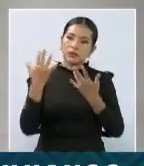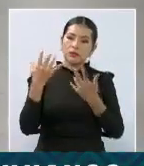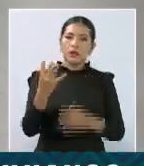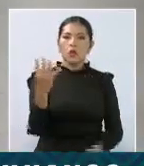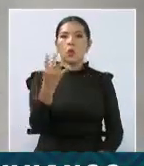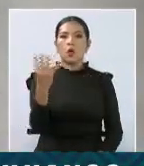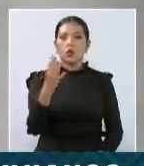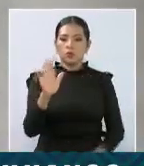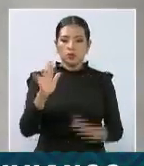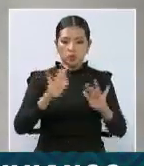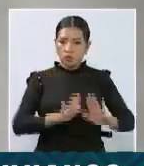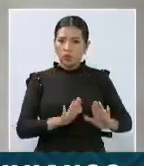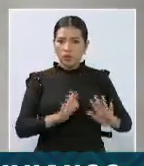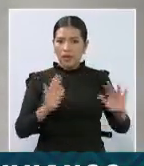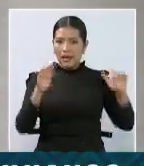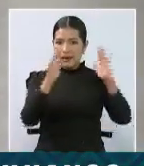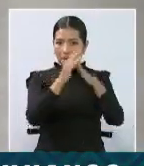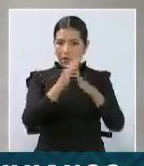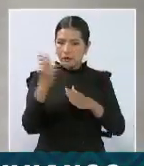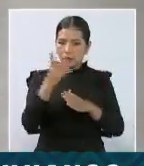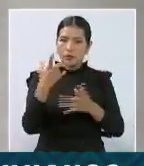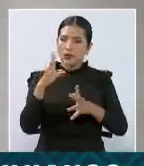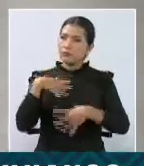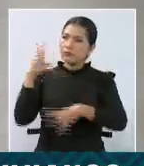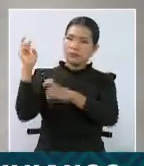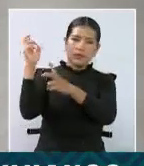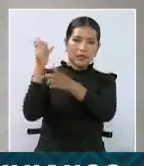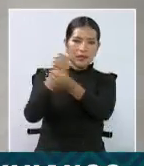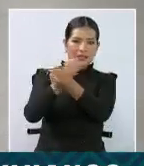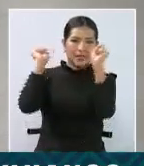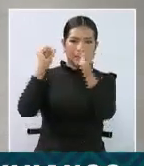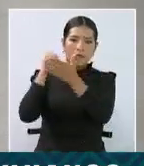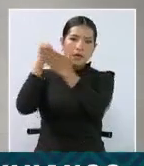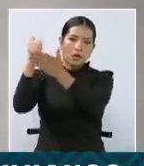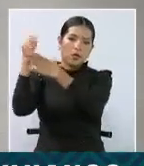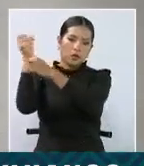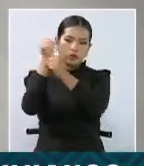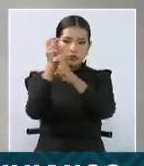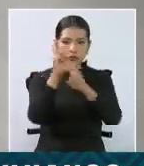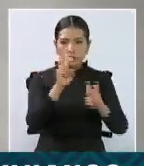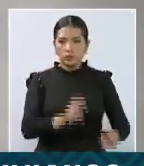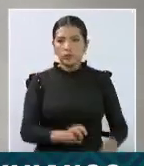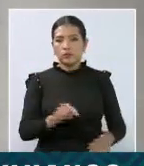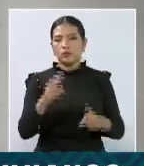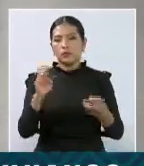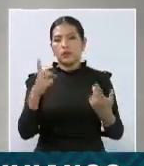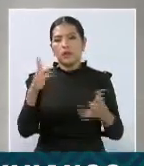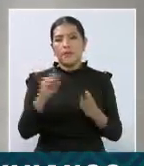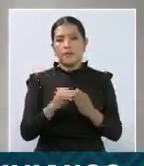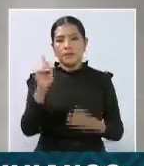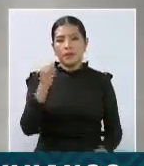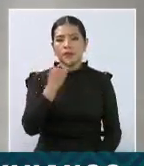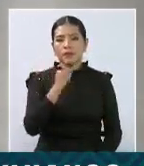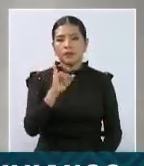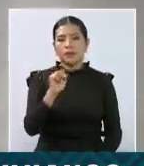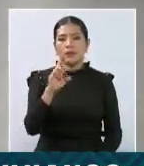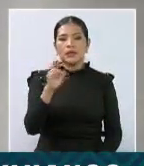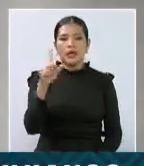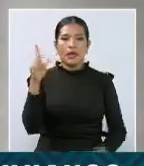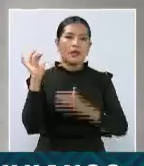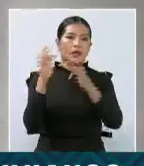paceños repatriados por parte también de Israel y esos conflictos que ha pasado últimamente internacionalmente. En esos momentos, este es el panorama que nosotros les